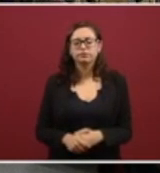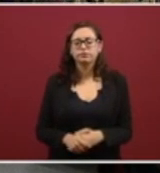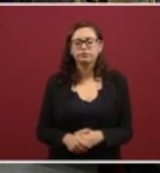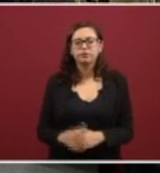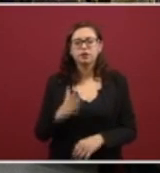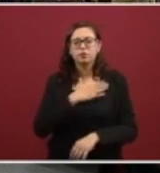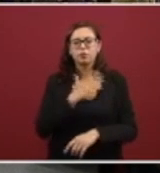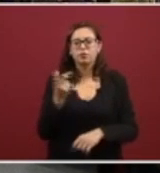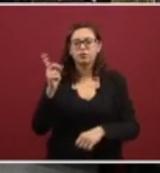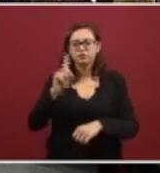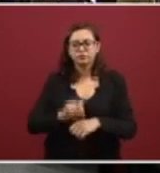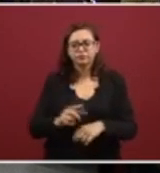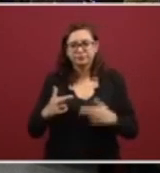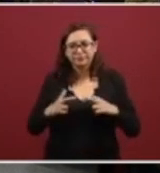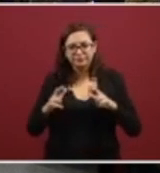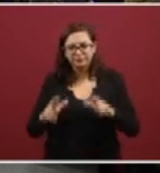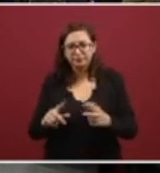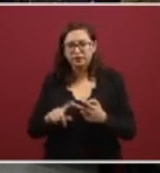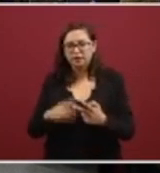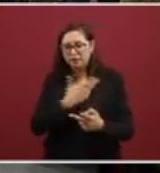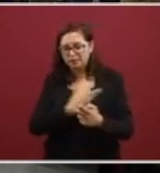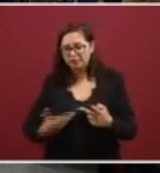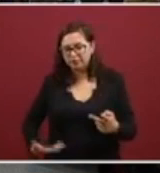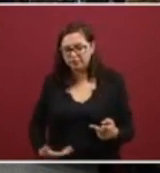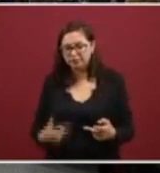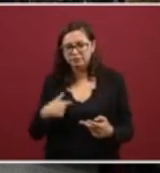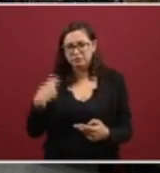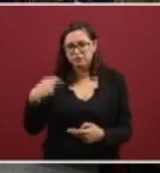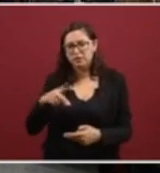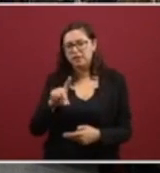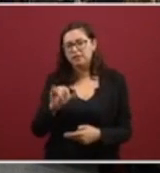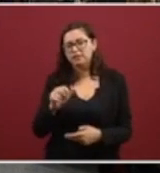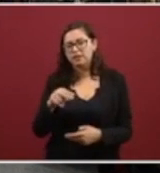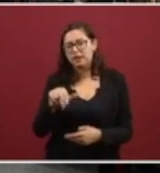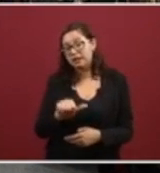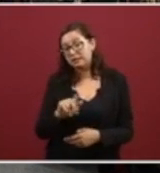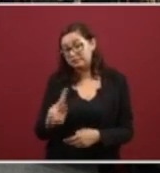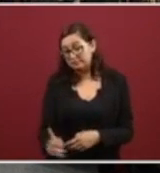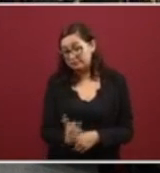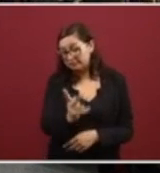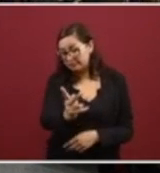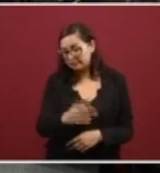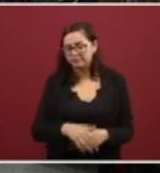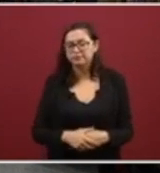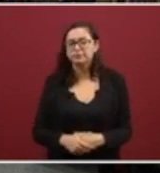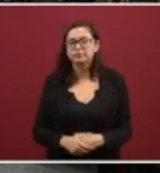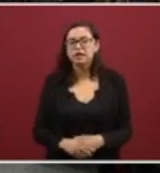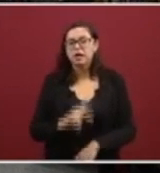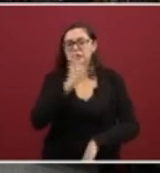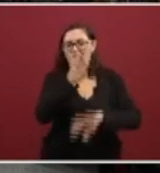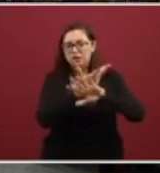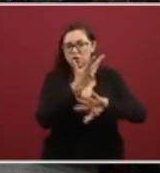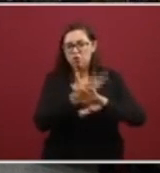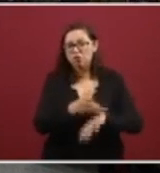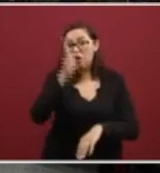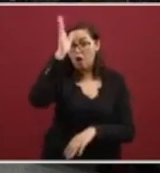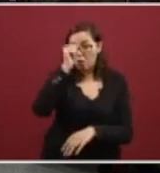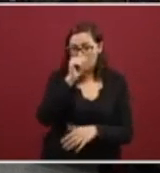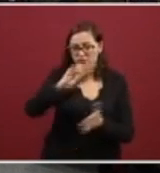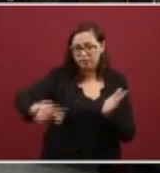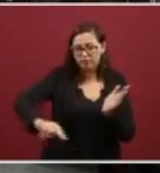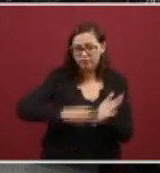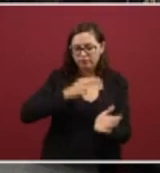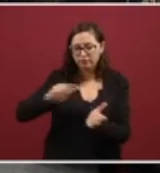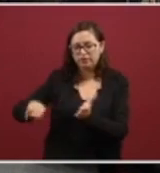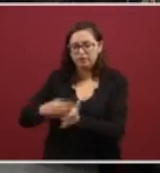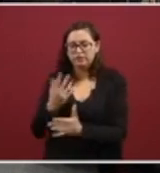Sí, buenos días, canciller. Presidenta Diana Benítez, de 24 horas. Nada más preguntarle, en el acuerdo que se firmó con Estados Unidos se menciona